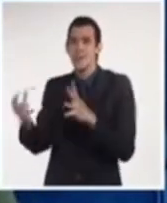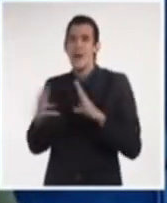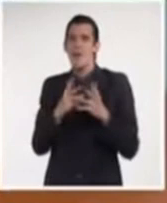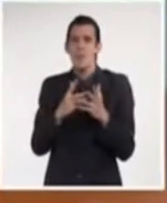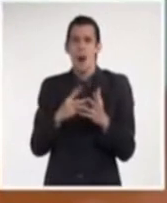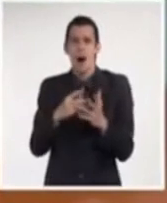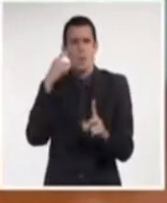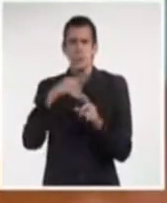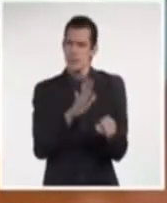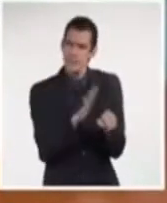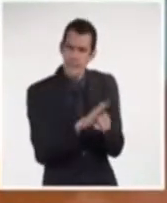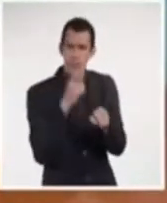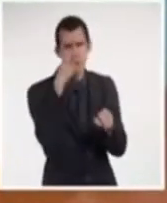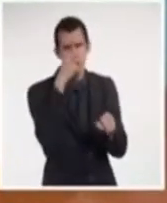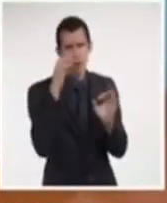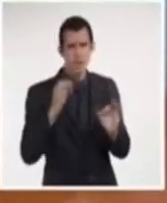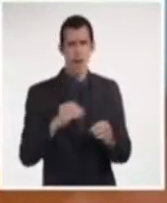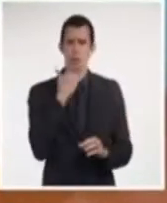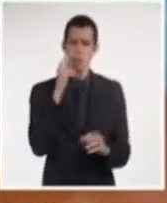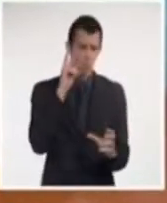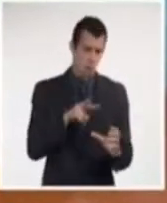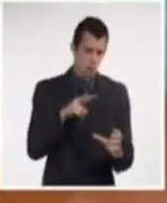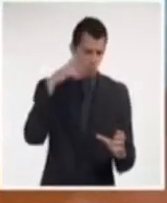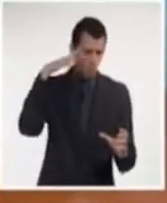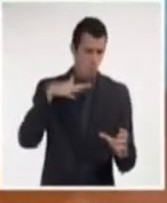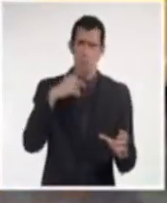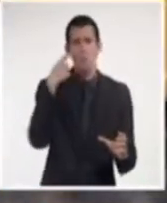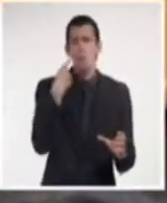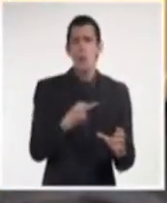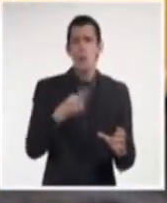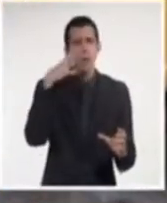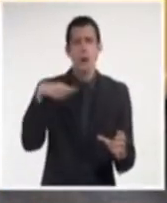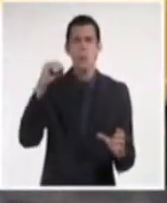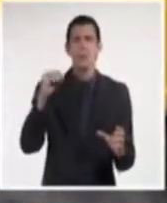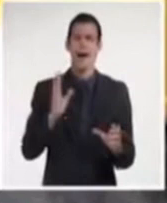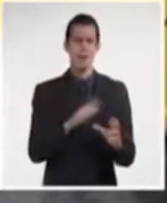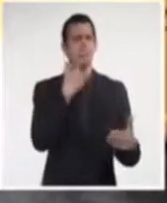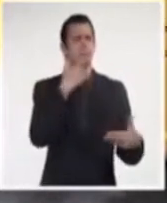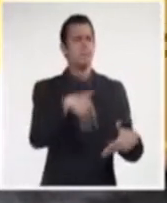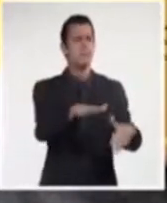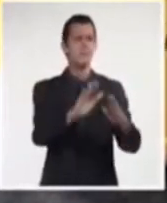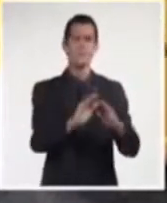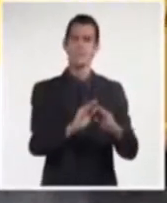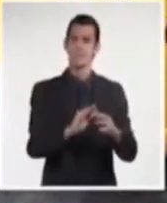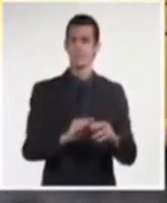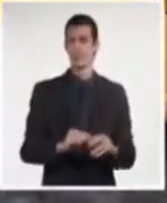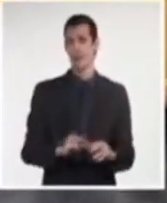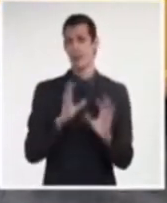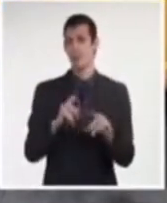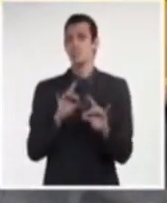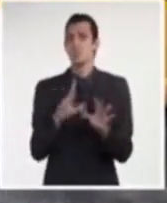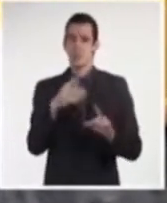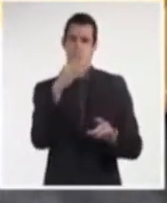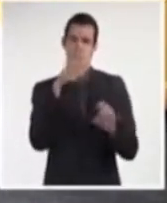droga y evitar la actuar de las autoridades. Gracias al trabajo mancomunado de diferentes líneas y órganos dentro del Ministerio del Interior, fue posible frenar esta